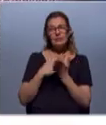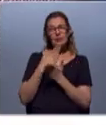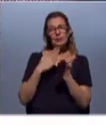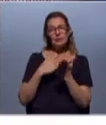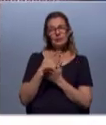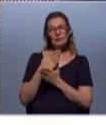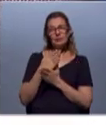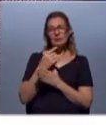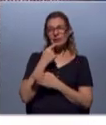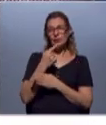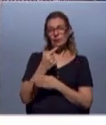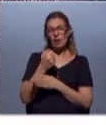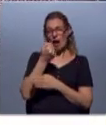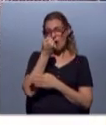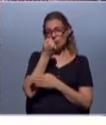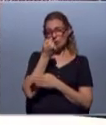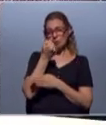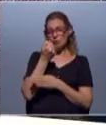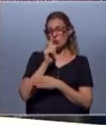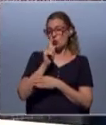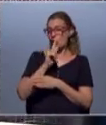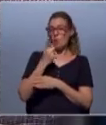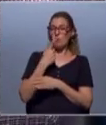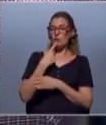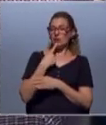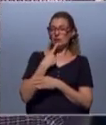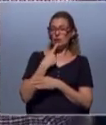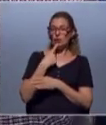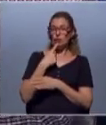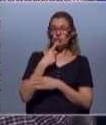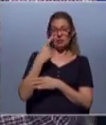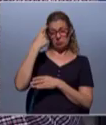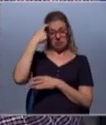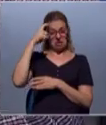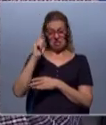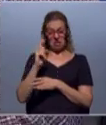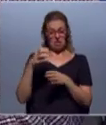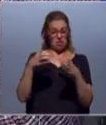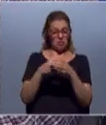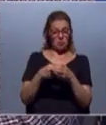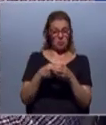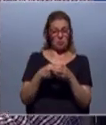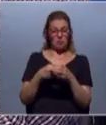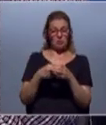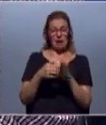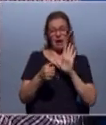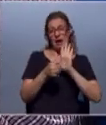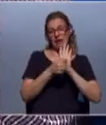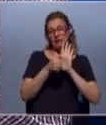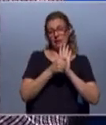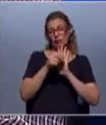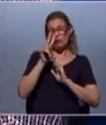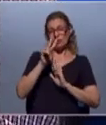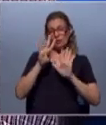precaución de que era un audio apolítico que no representaba ni una ideología que lo hacía al amparo del artículo 29 de la constitución